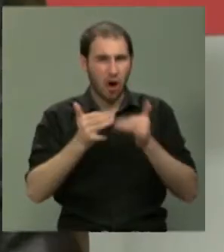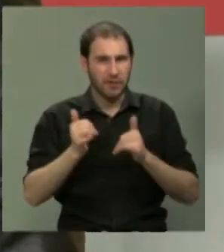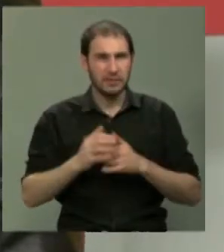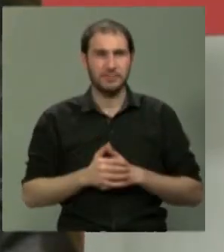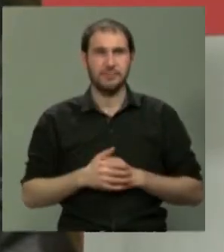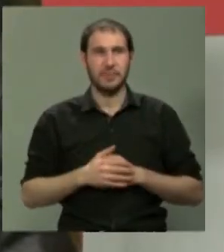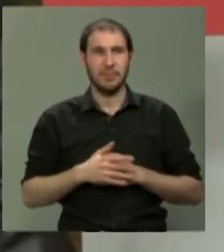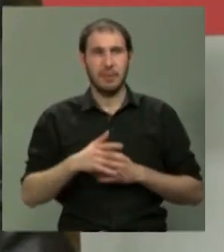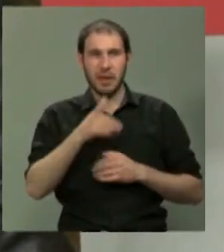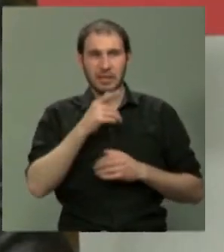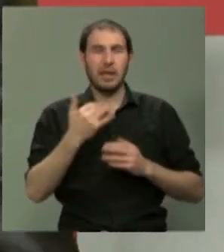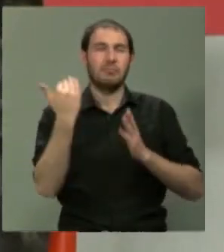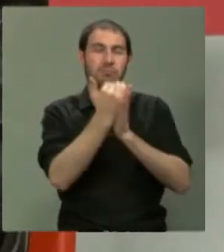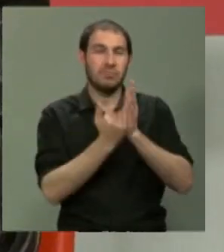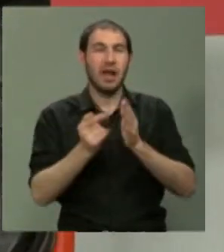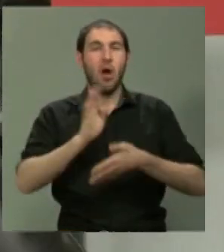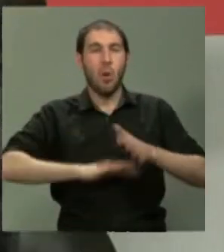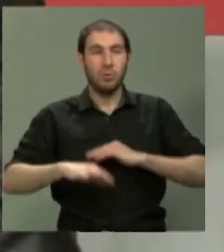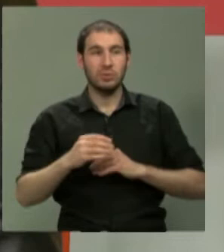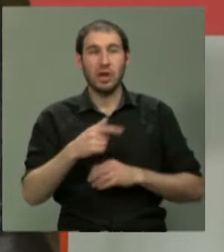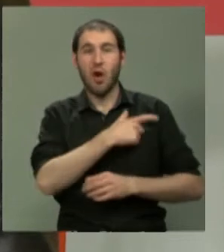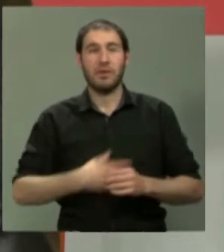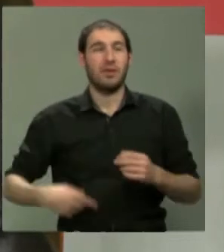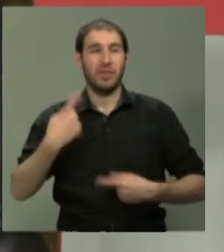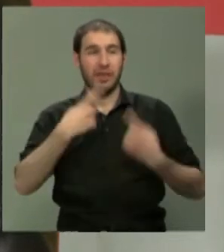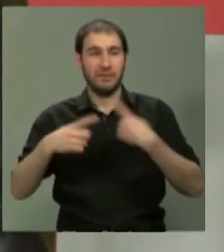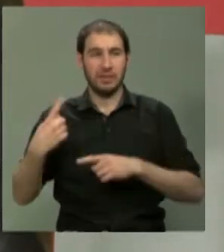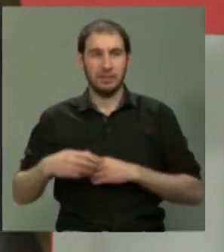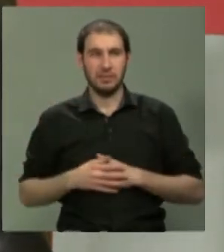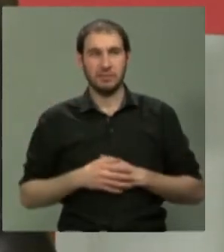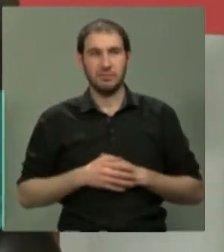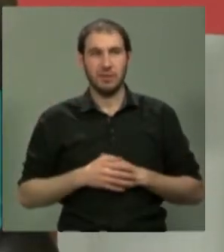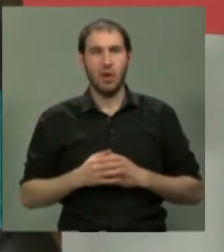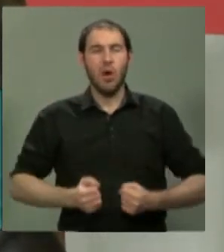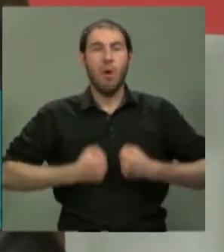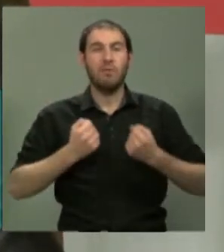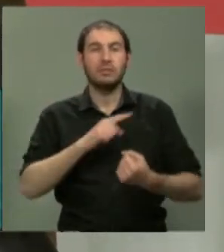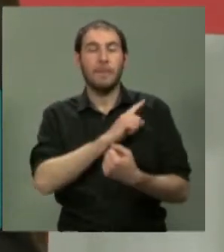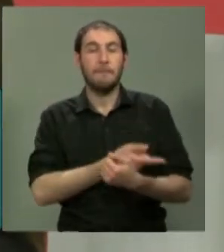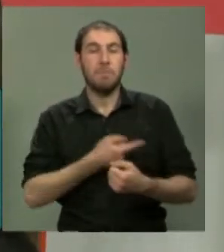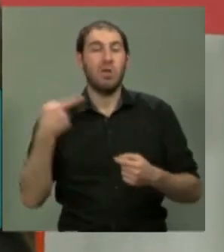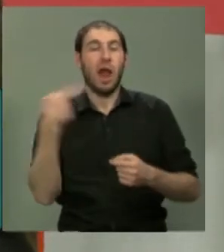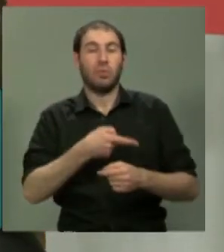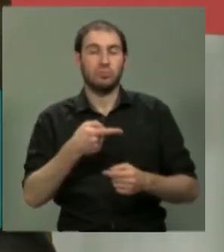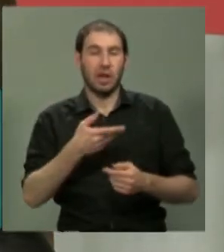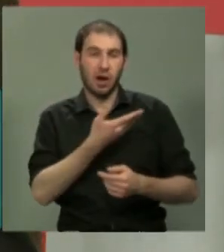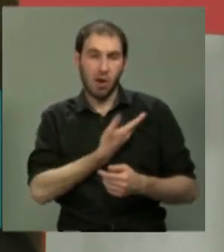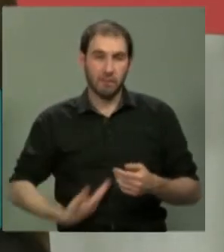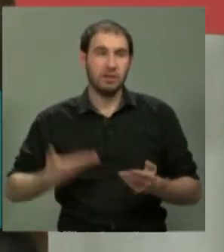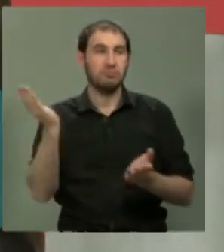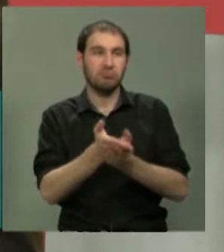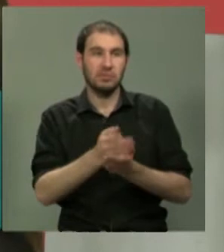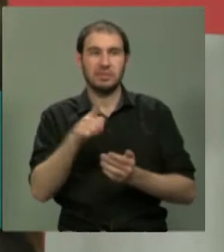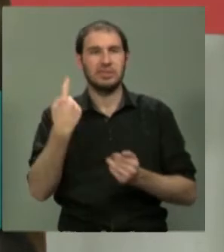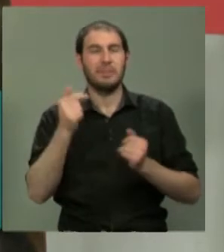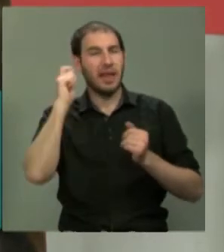Yo creo que las recetas que vienen aplicando los diferentes gobiernos es fortalecer el poder punitivo del Estado. Se reabre siempre el